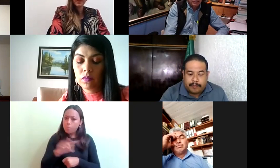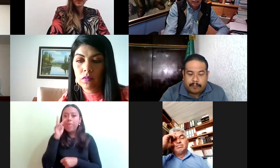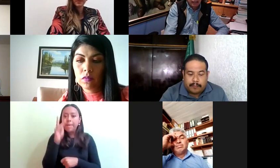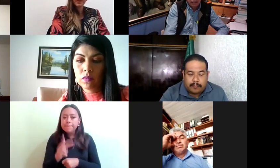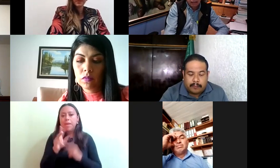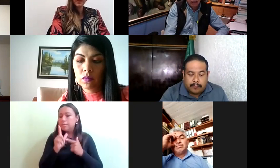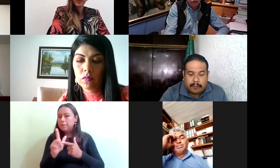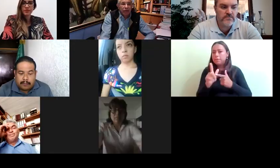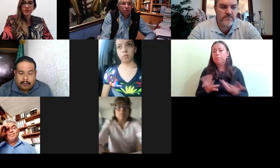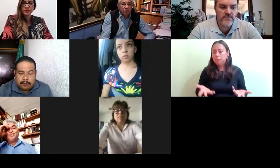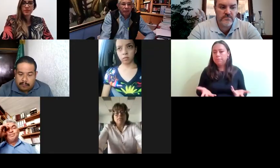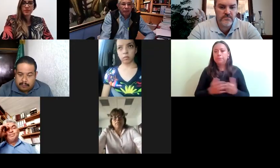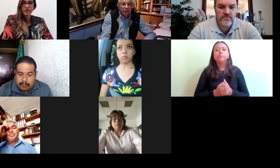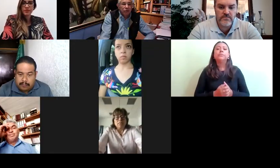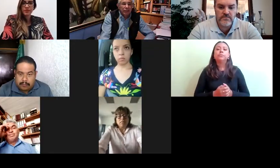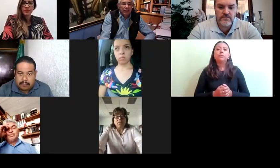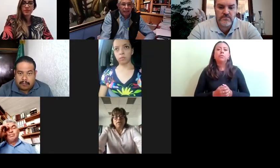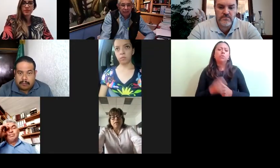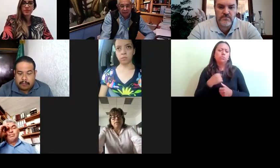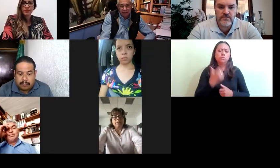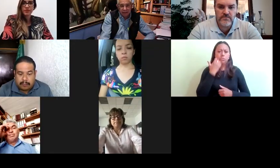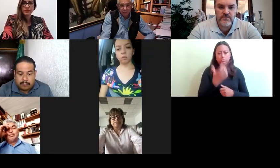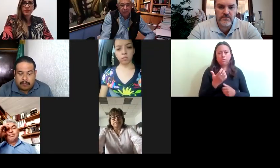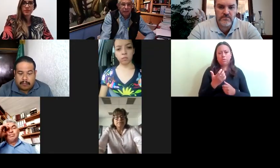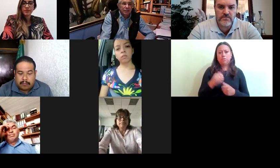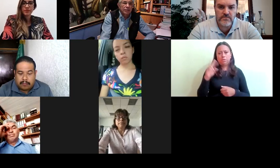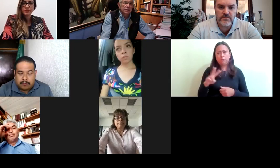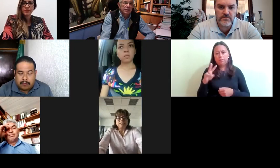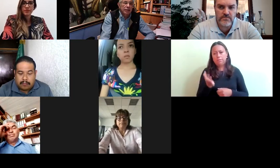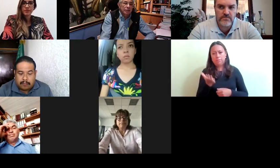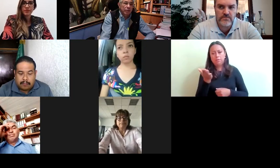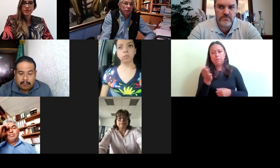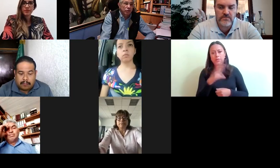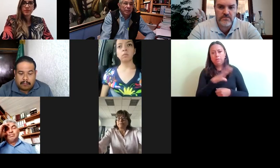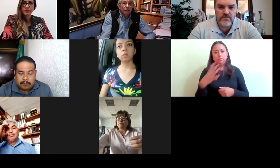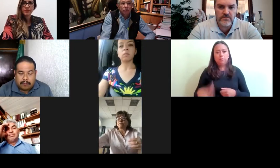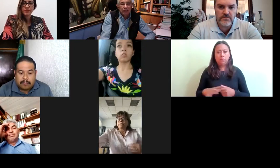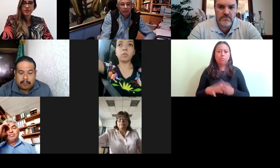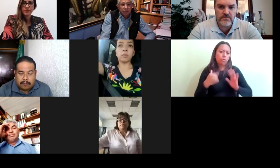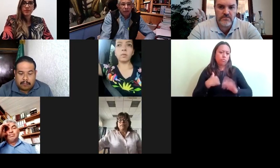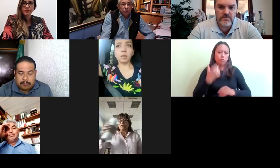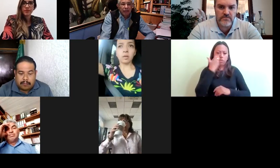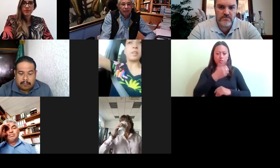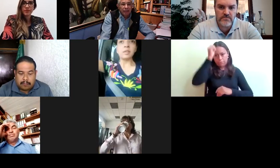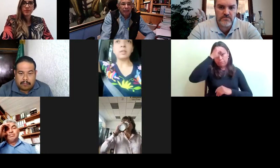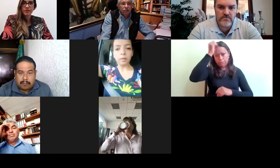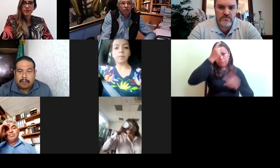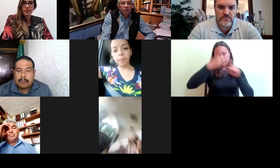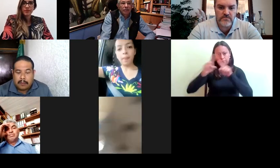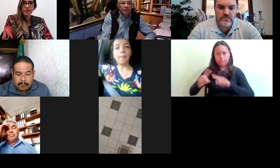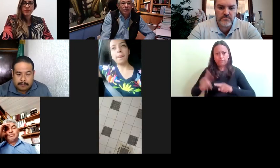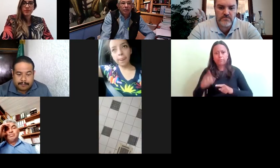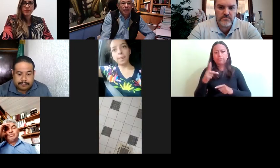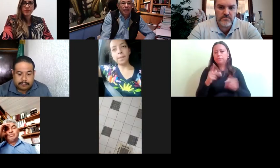Yo quisiera, desde luego, en términos generales, hacer varios comentarios, pero antes que